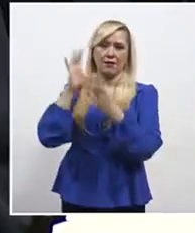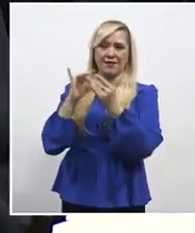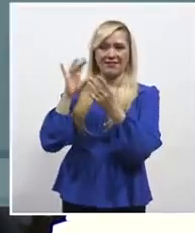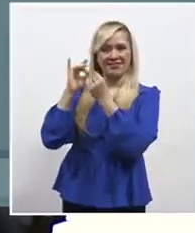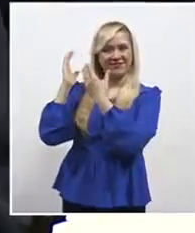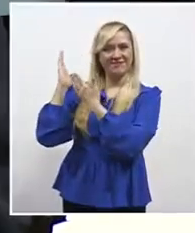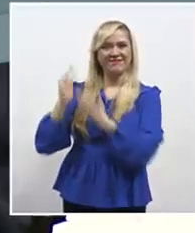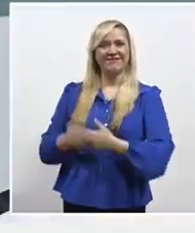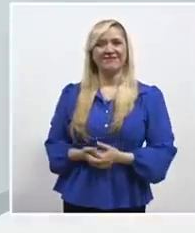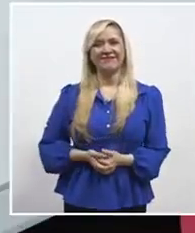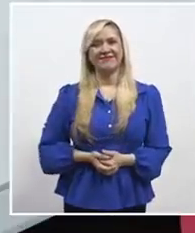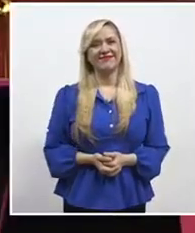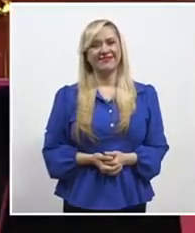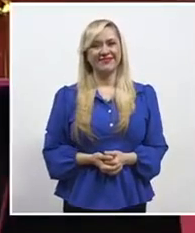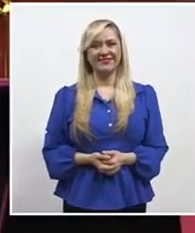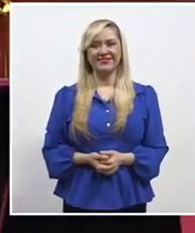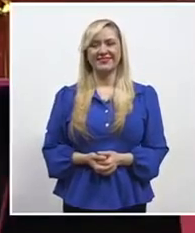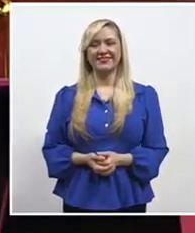ministro ponente.